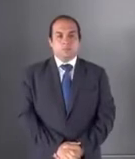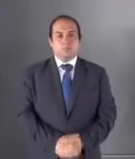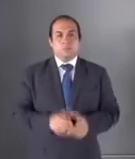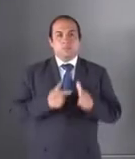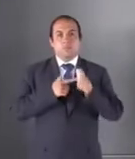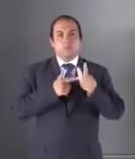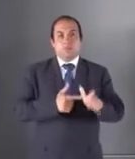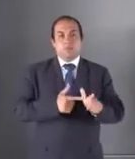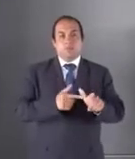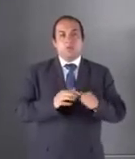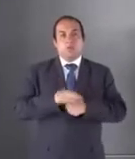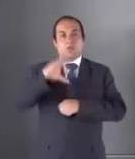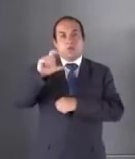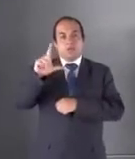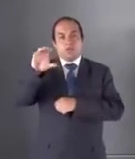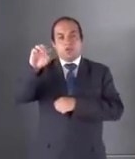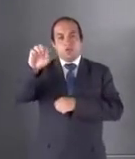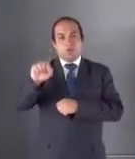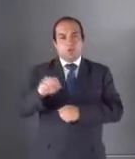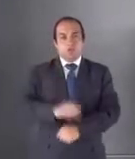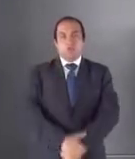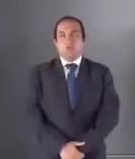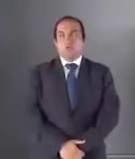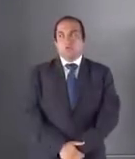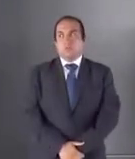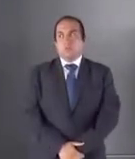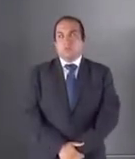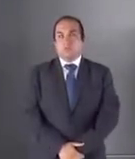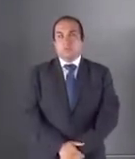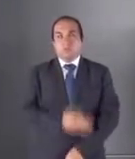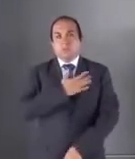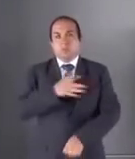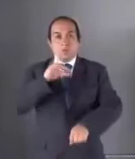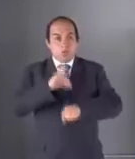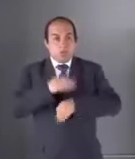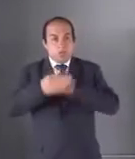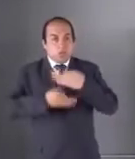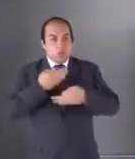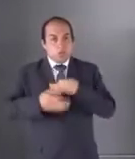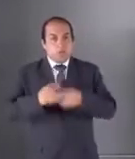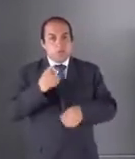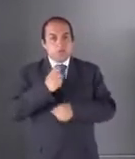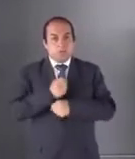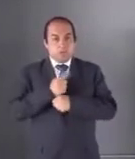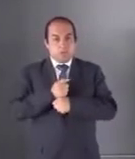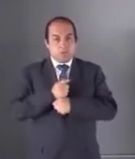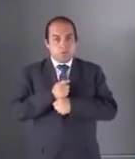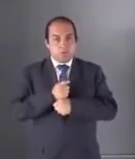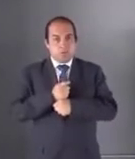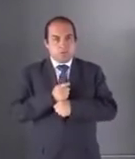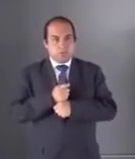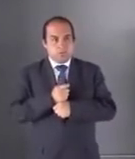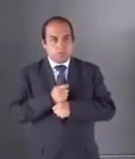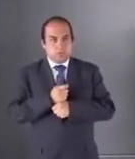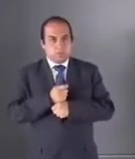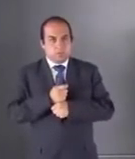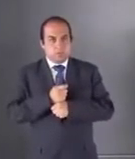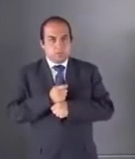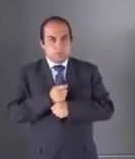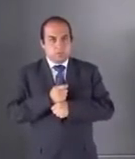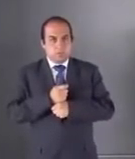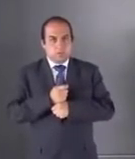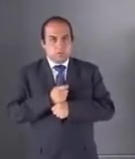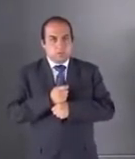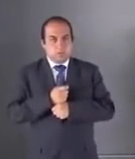Continuamos con Carlos Navarro del Heraldo. Buenos días a todos. Primero preguntarle si la fecha establecida que ya habían presentado sobre